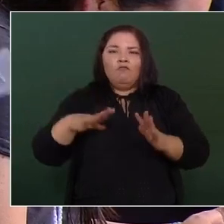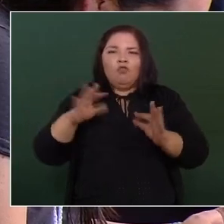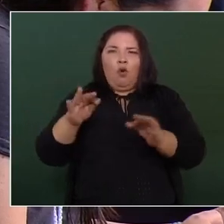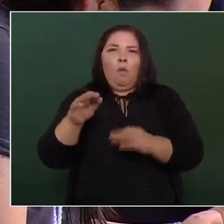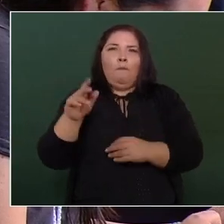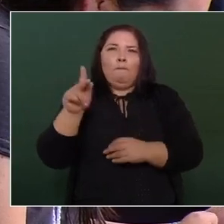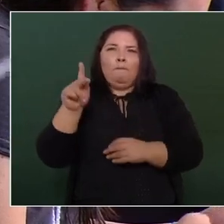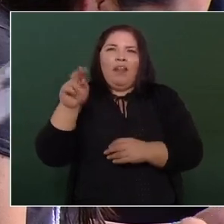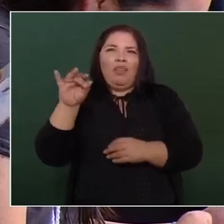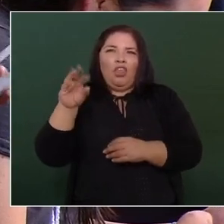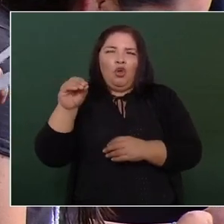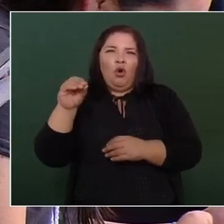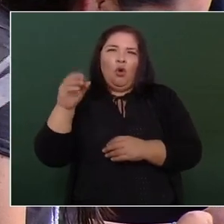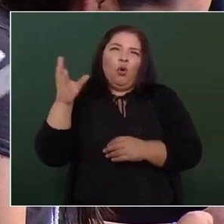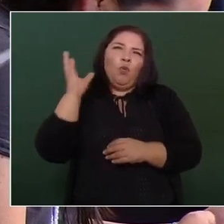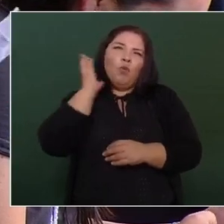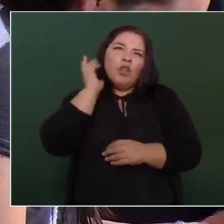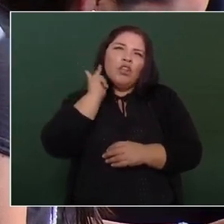el 2000,